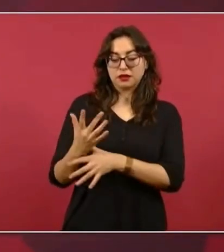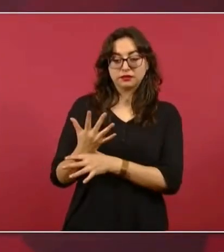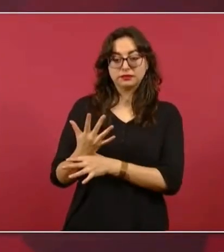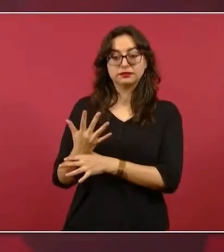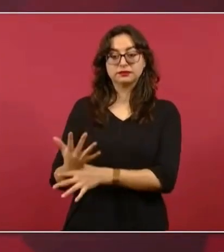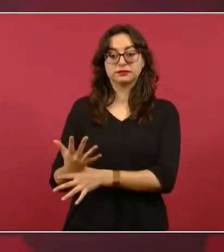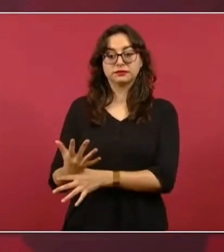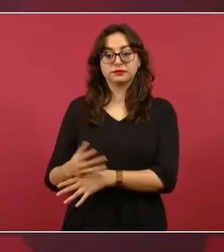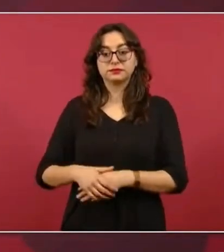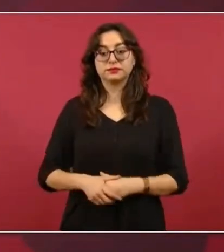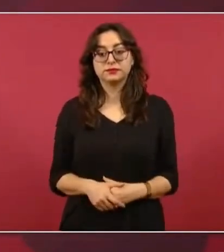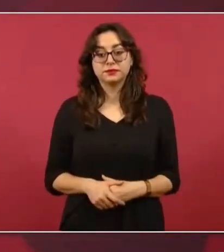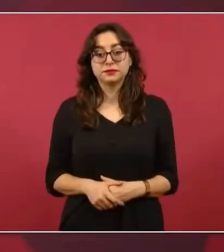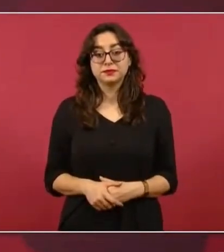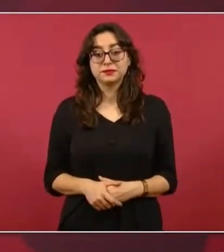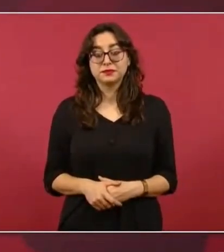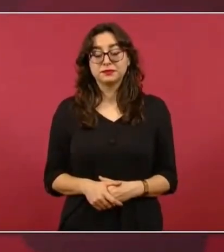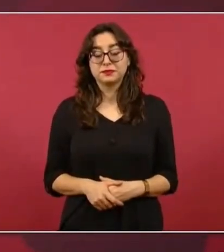y lo peor